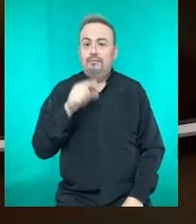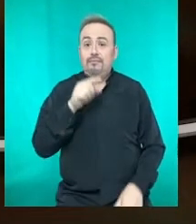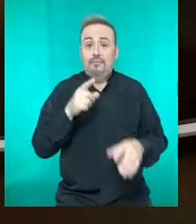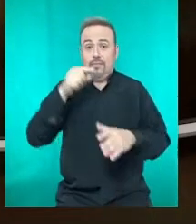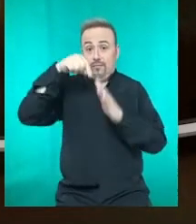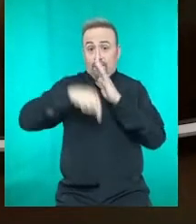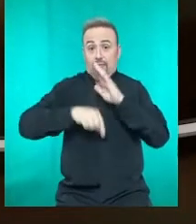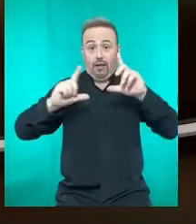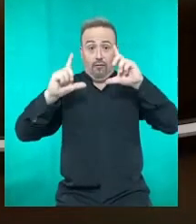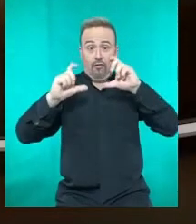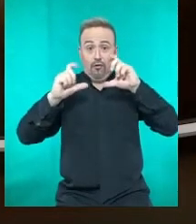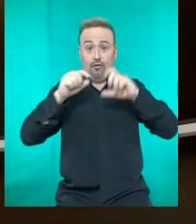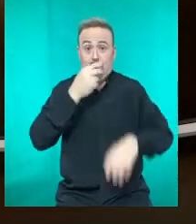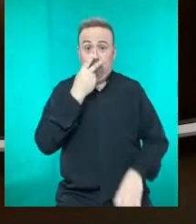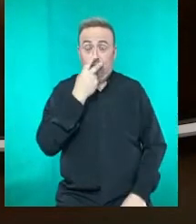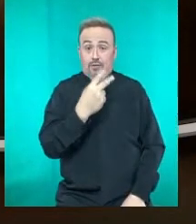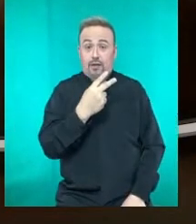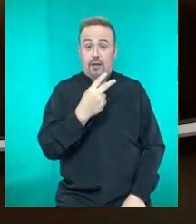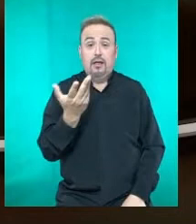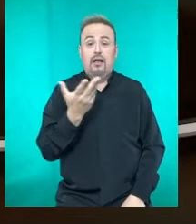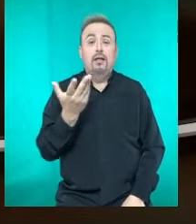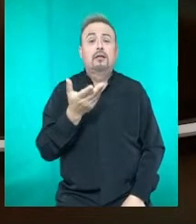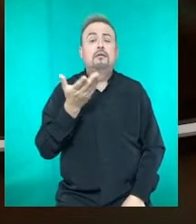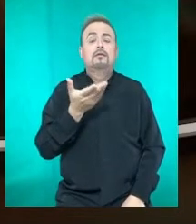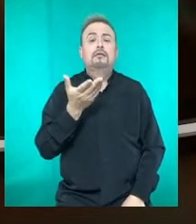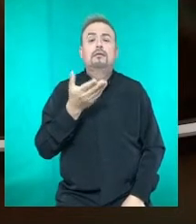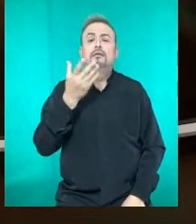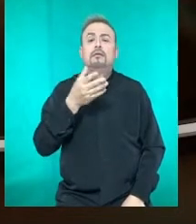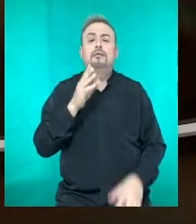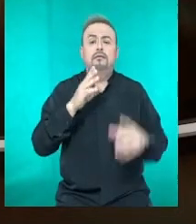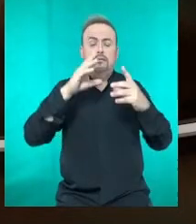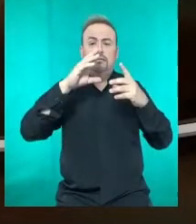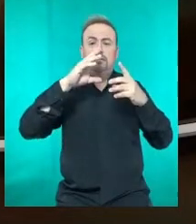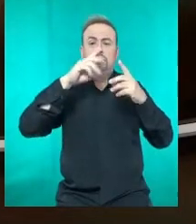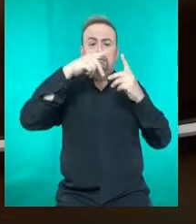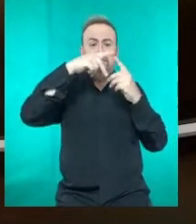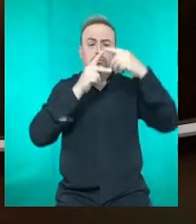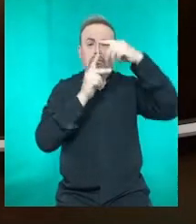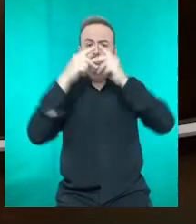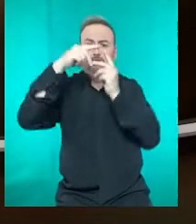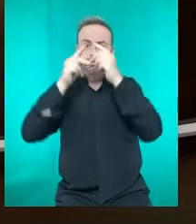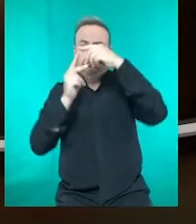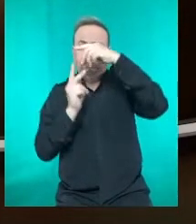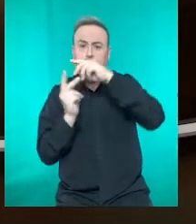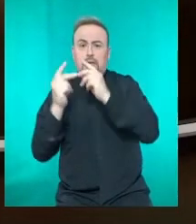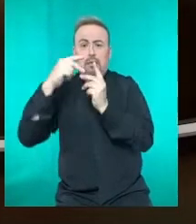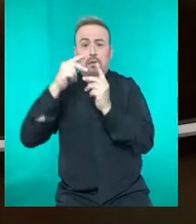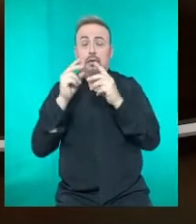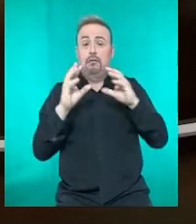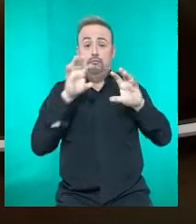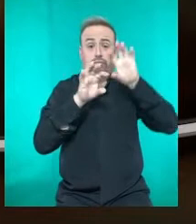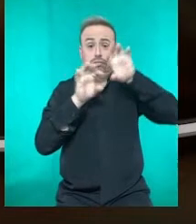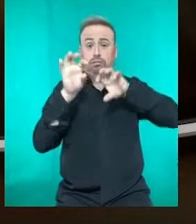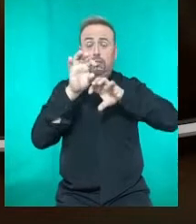inferior es posible ver dónde están estas formas hexagonales. Esos hexágonos que están